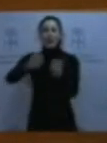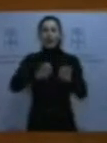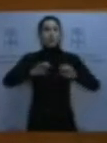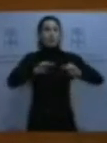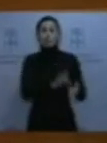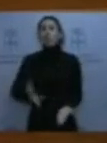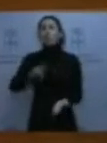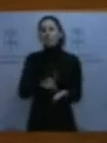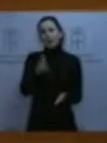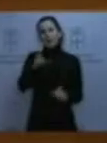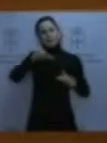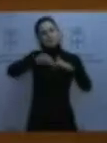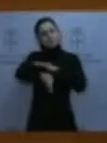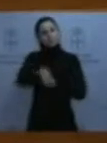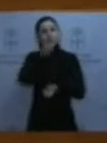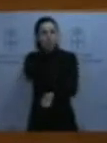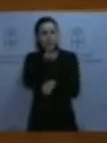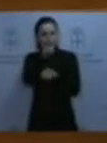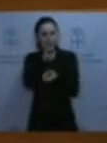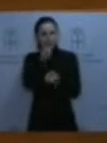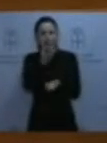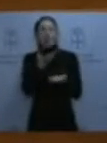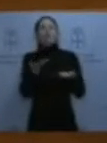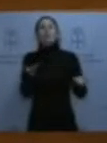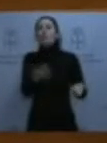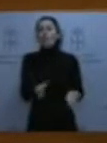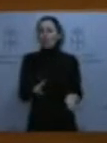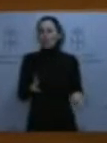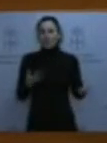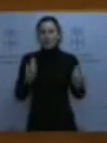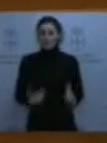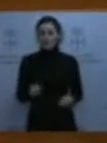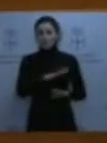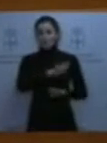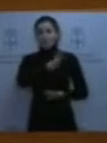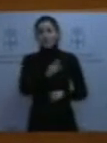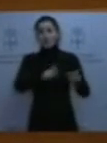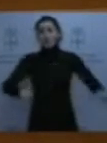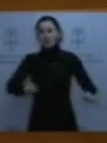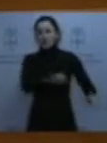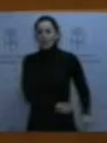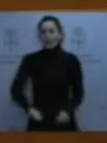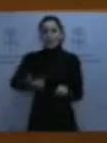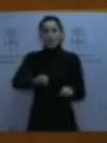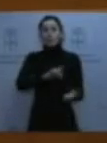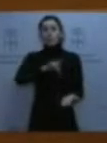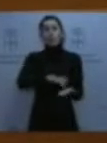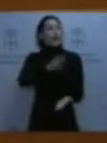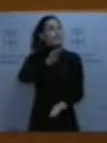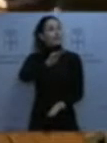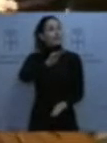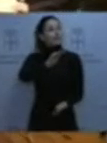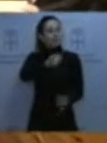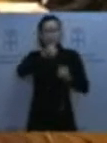jurisdiccional del derecho de acceso a la información. ¿Qué defensión tiene el ciudadano cuando se le deniega una información que